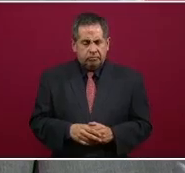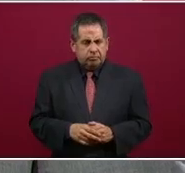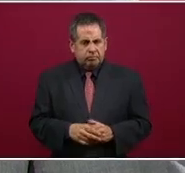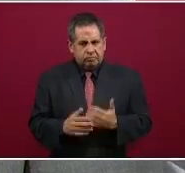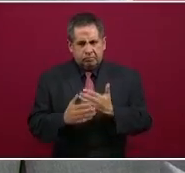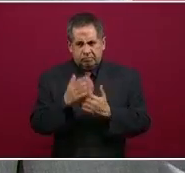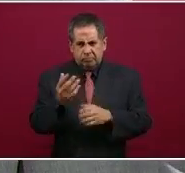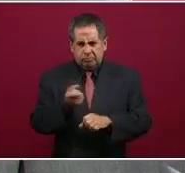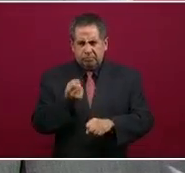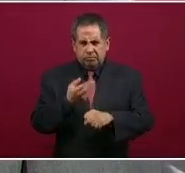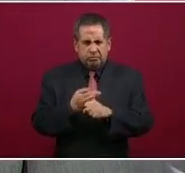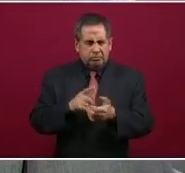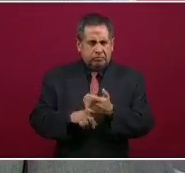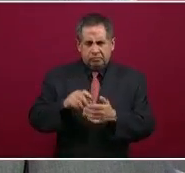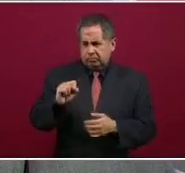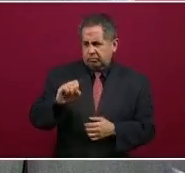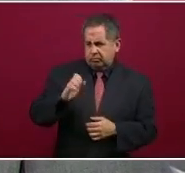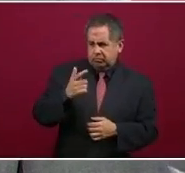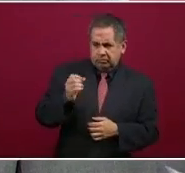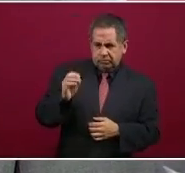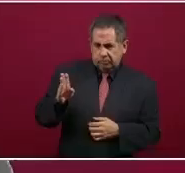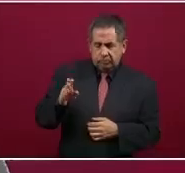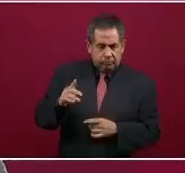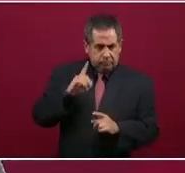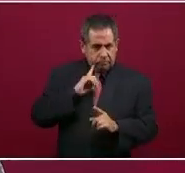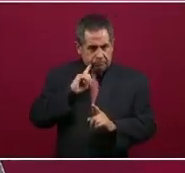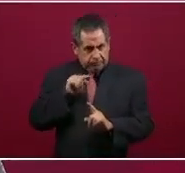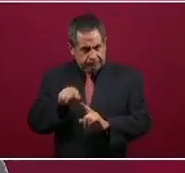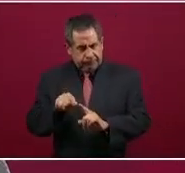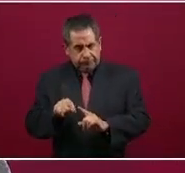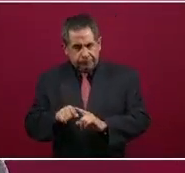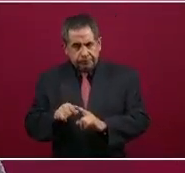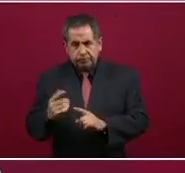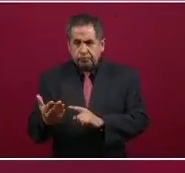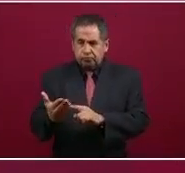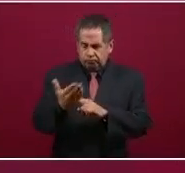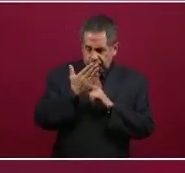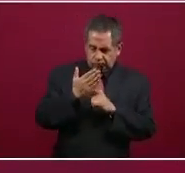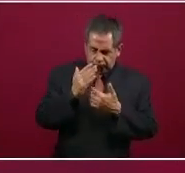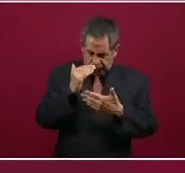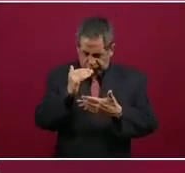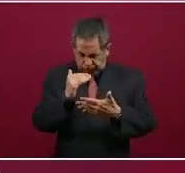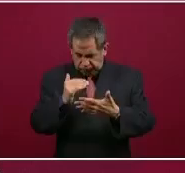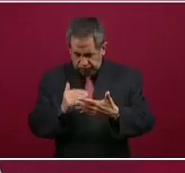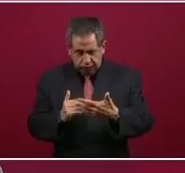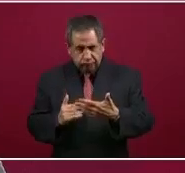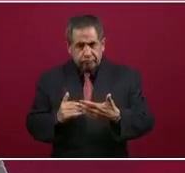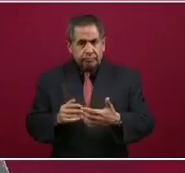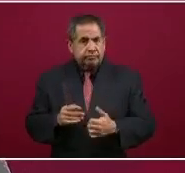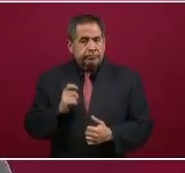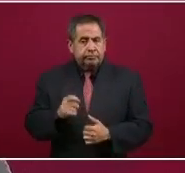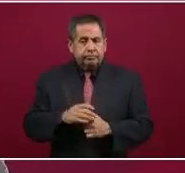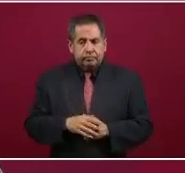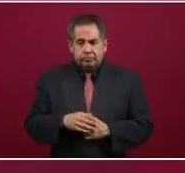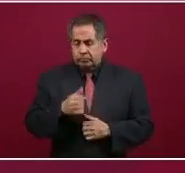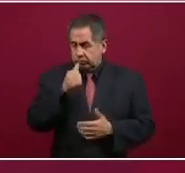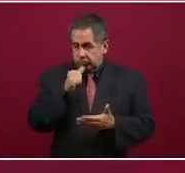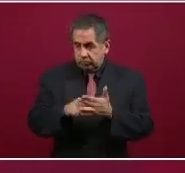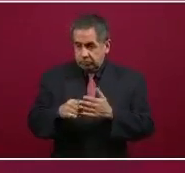la secretaria de Gobernación me mostró un